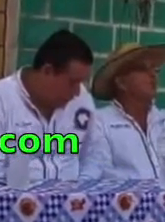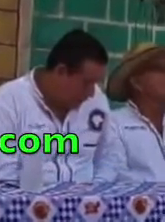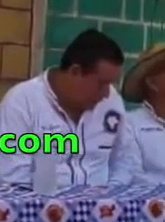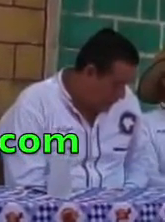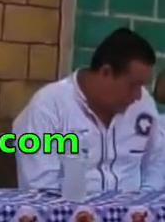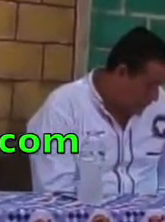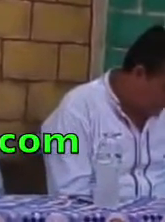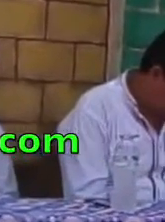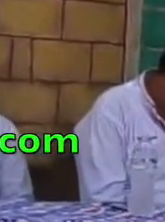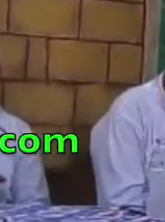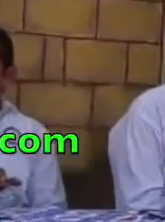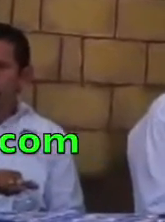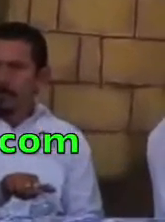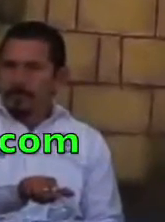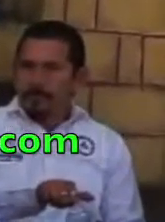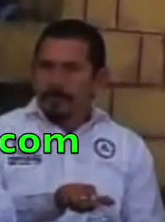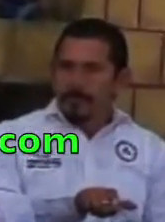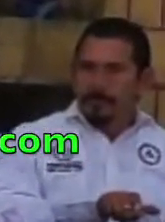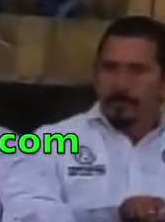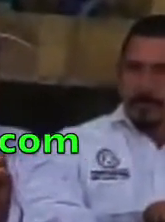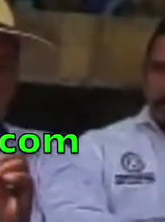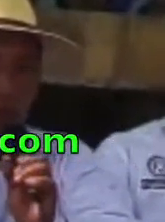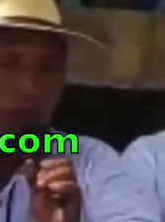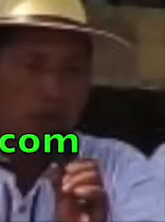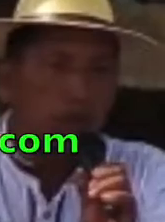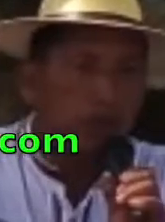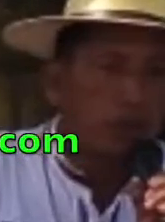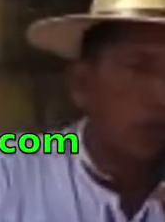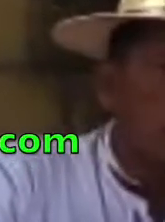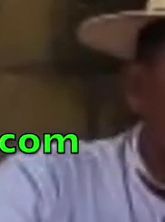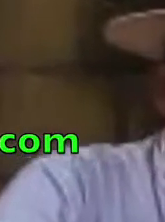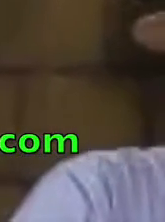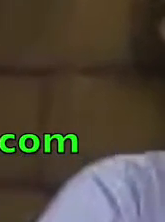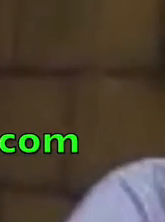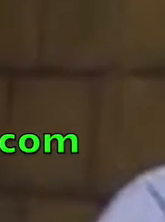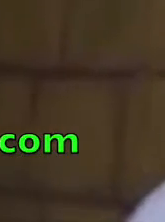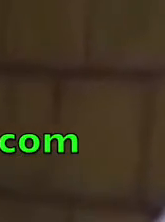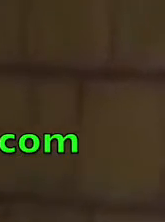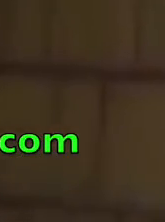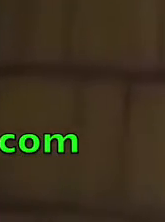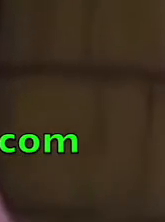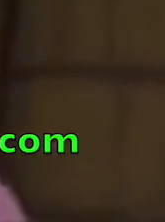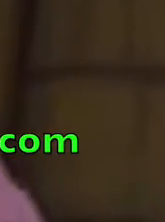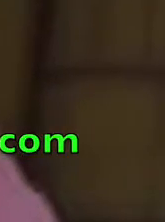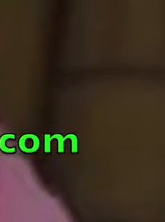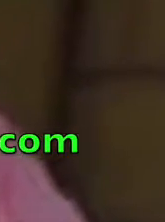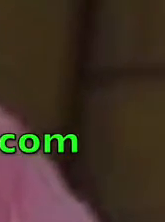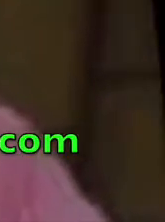el doctor Moisés Reina Montalbán. ¡Gracias!